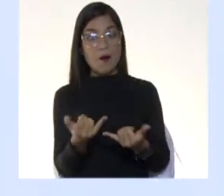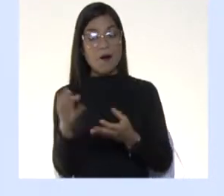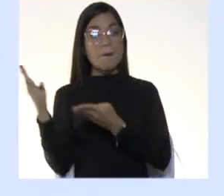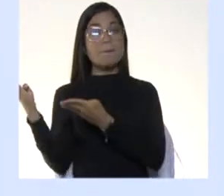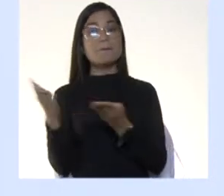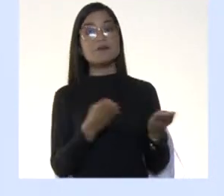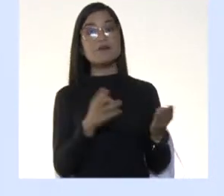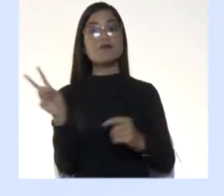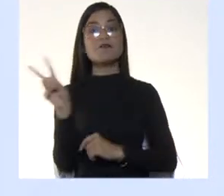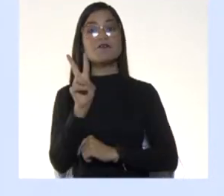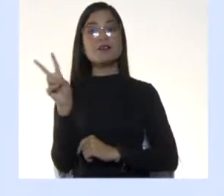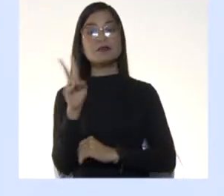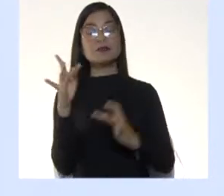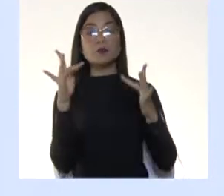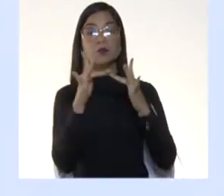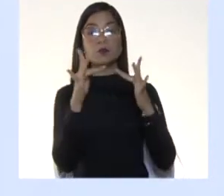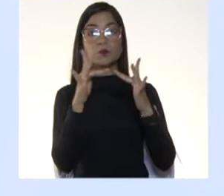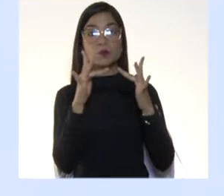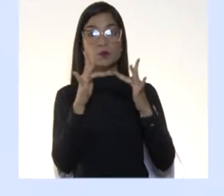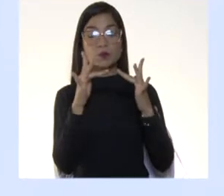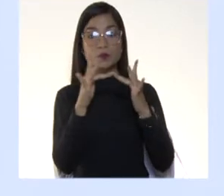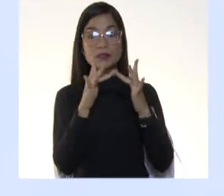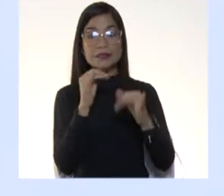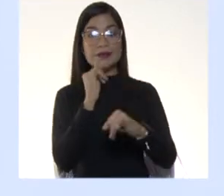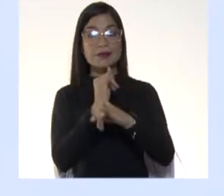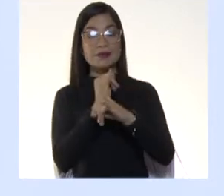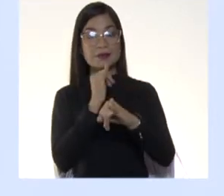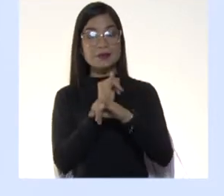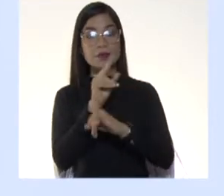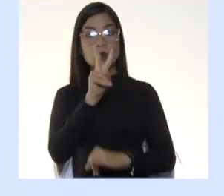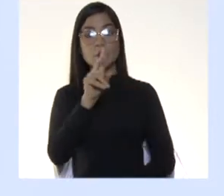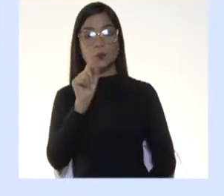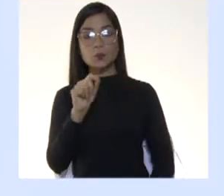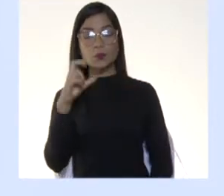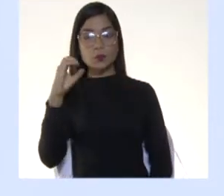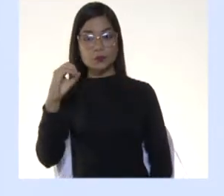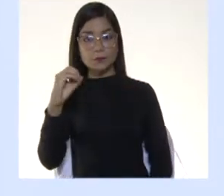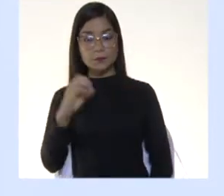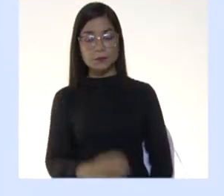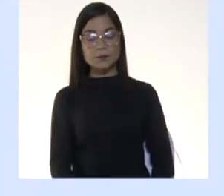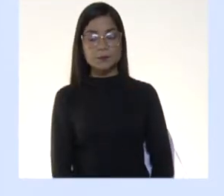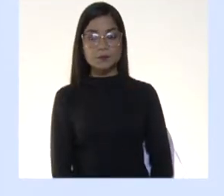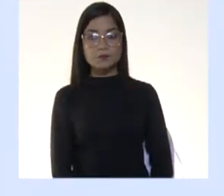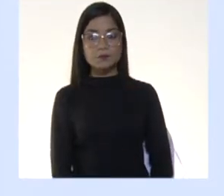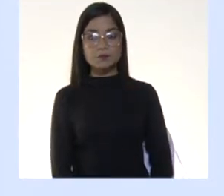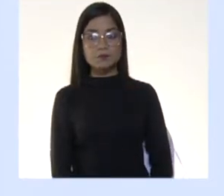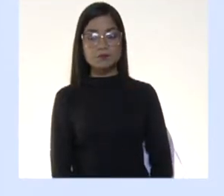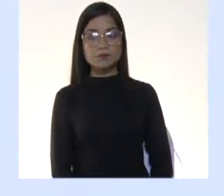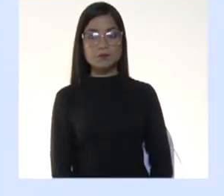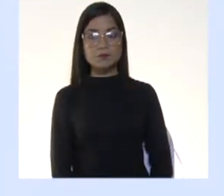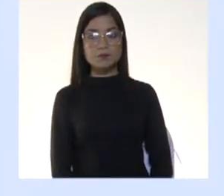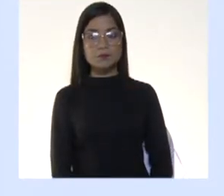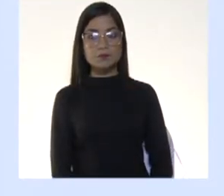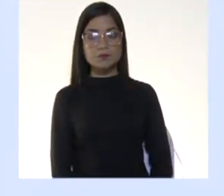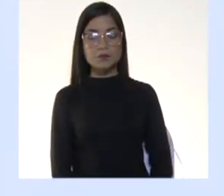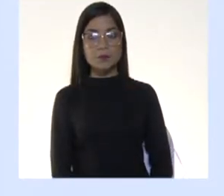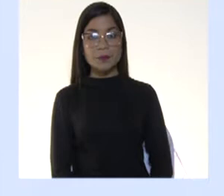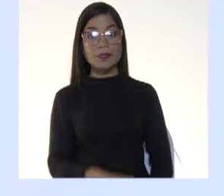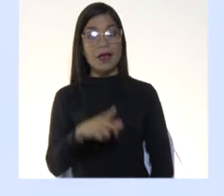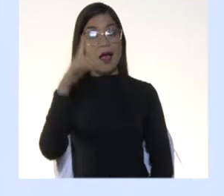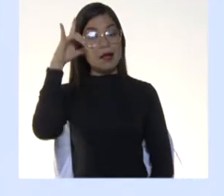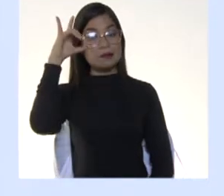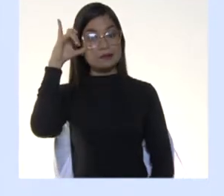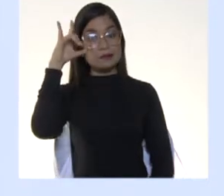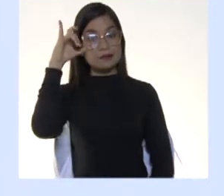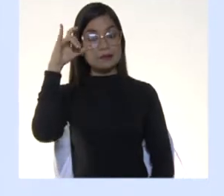toda Venezuela a que se conecten a través de nuestras plataformas 2.0 que ya están a disposición. Claro, porque en Instagram